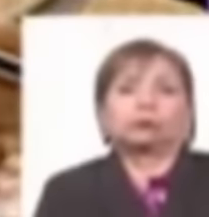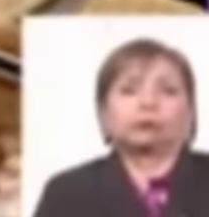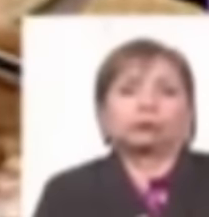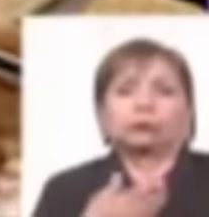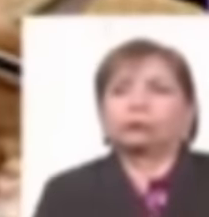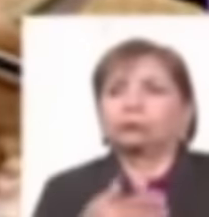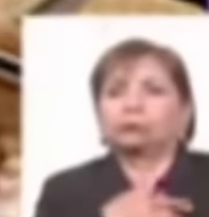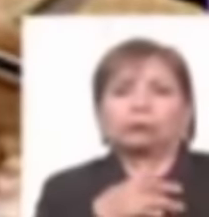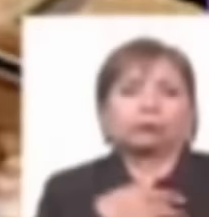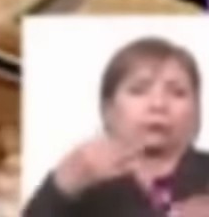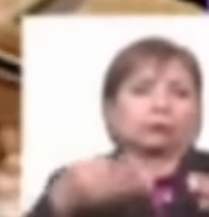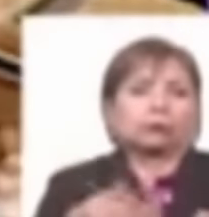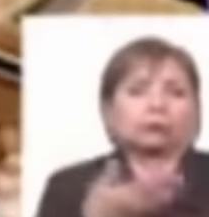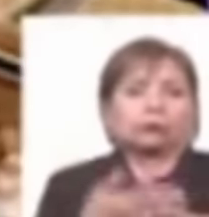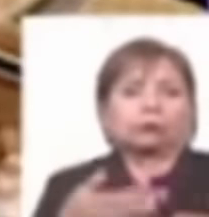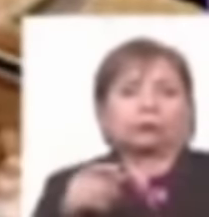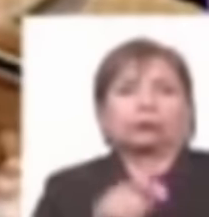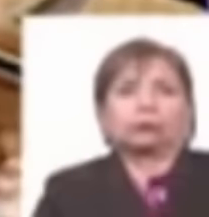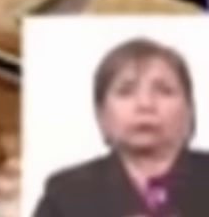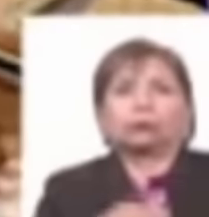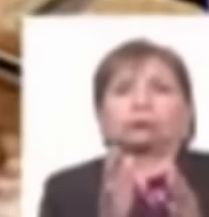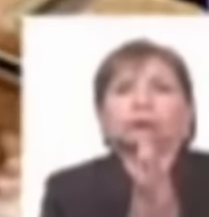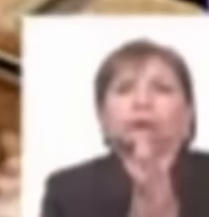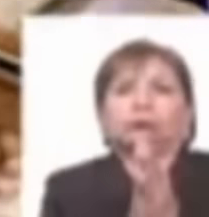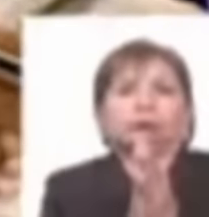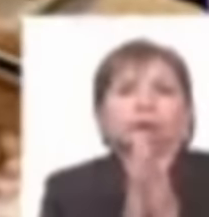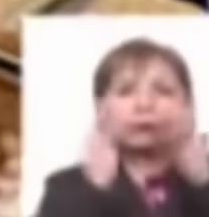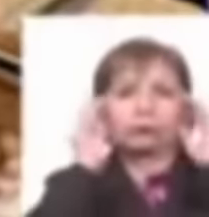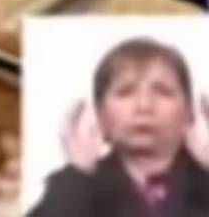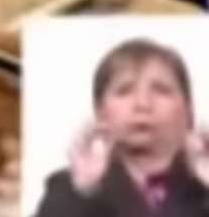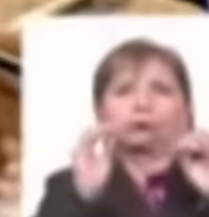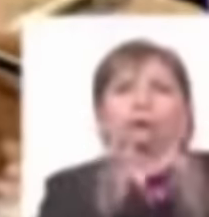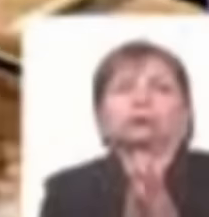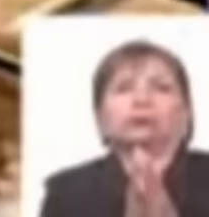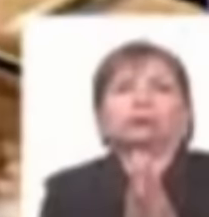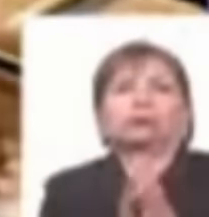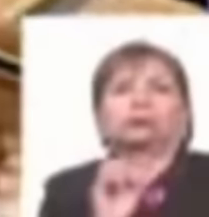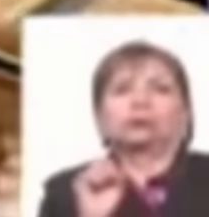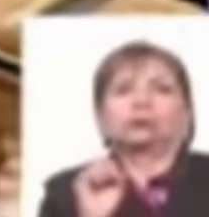no se han sentido seguros, en algún momento han tenido que pedirle una opinión que nadie pidió